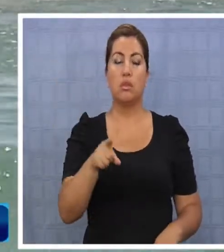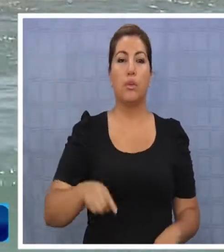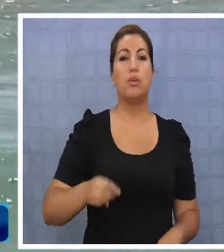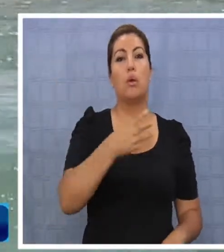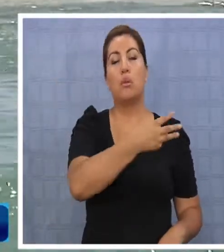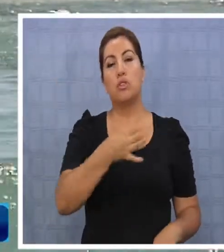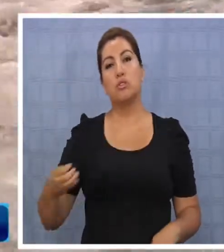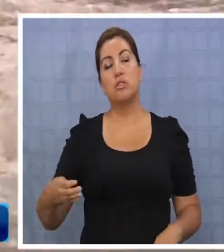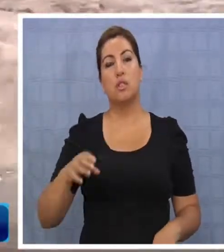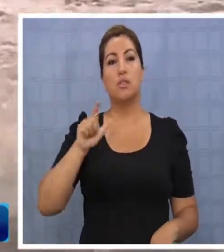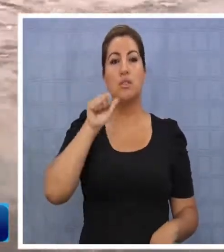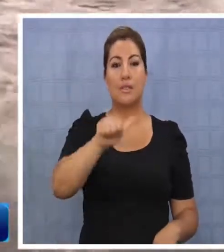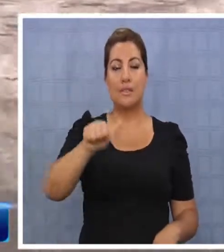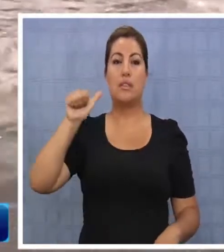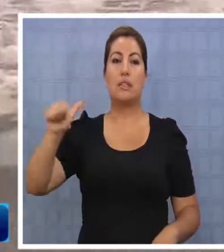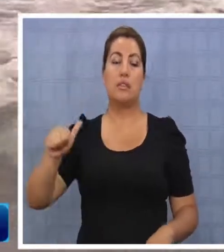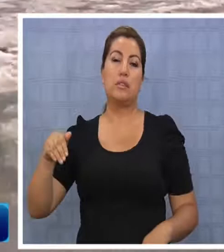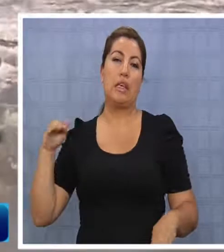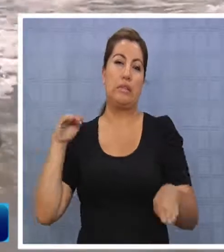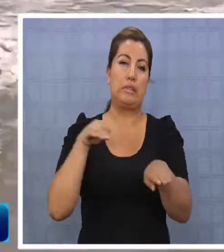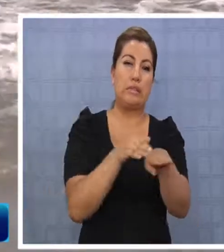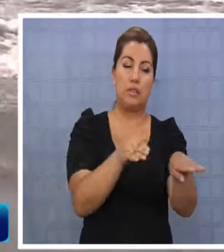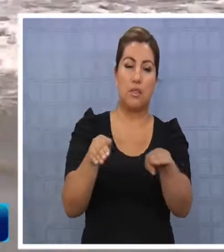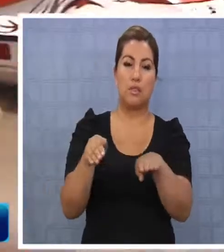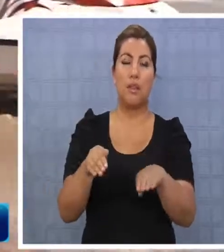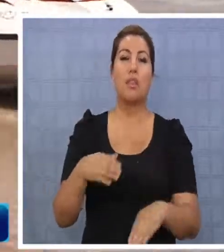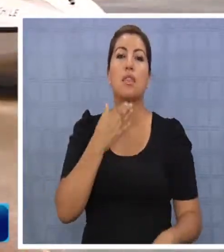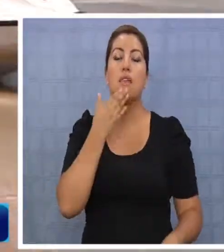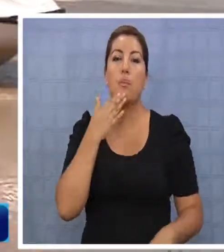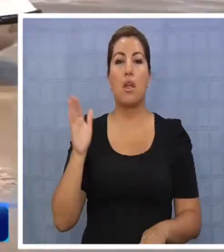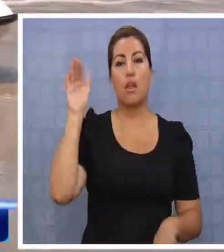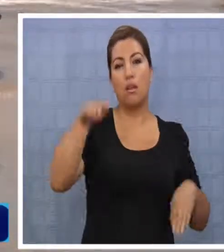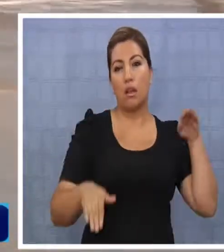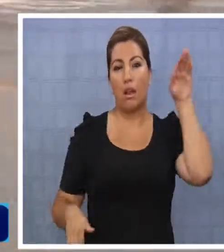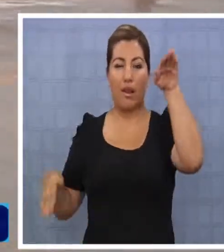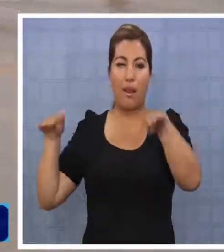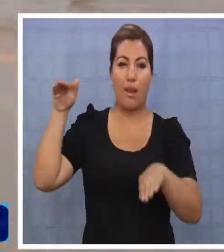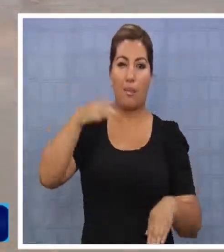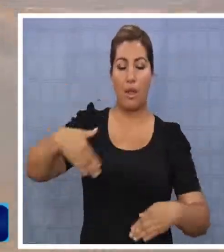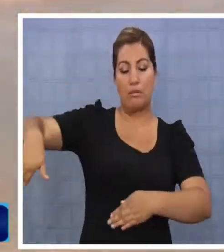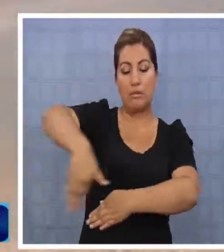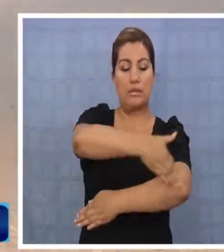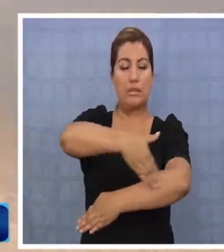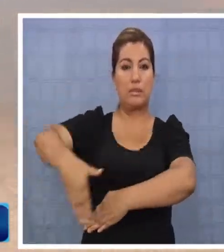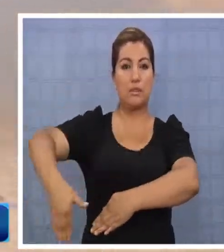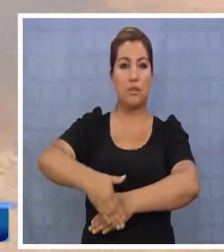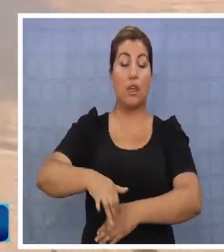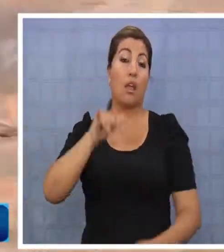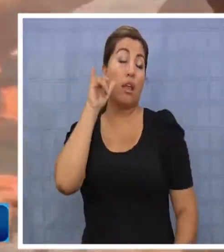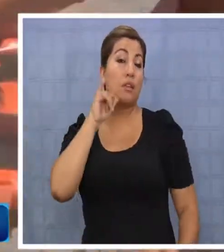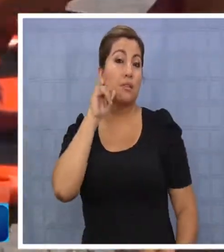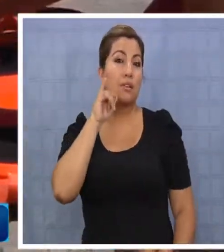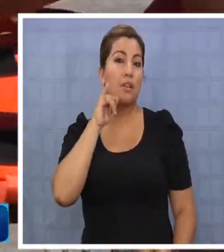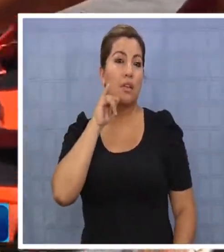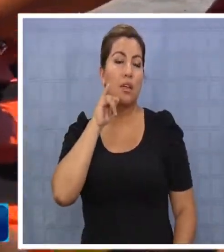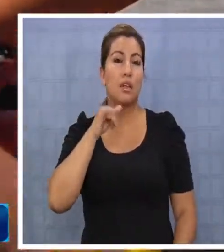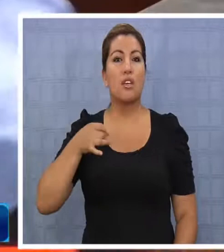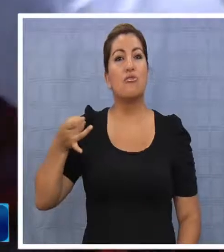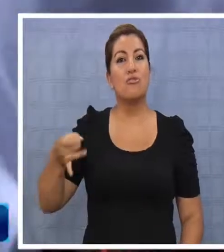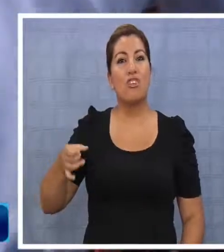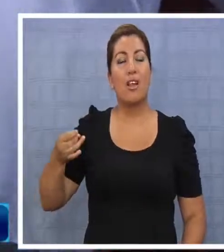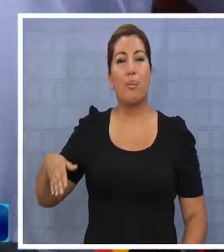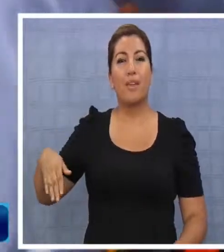constatado con los 466 casos de accidentes registrados en los diferentes balnearios del litoral. En